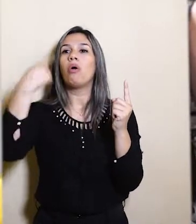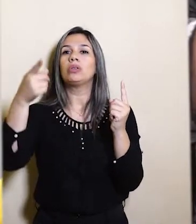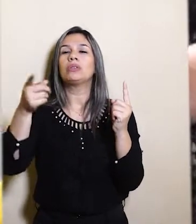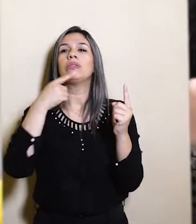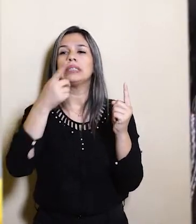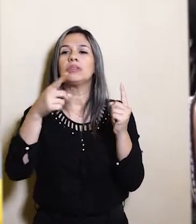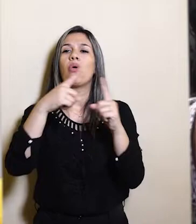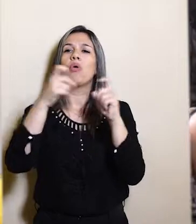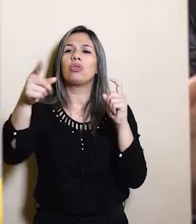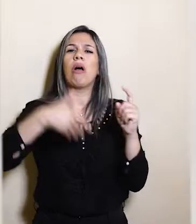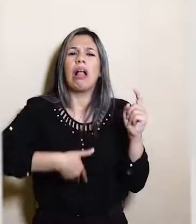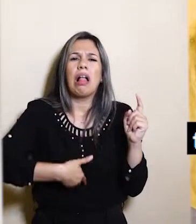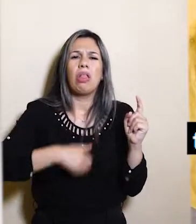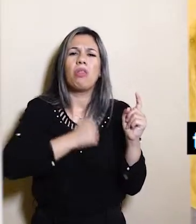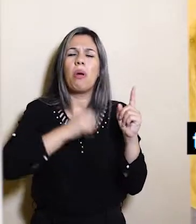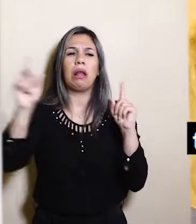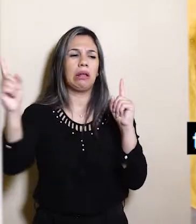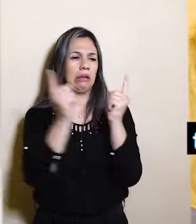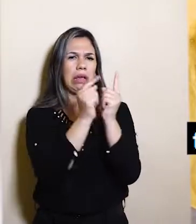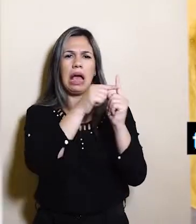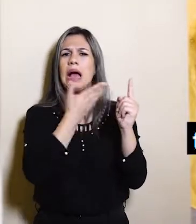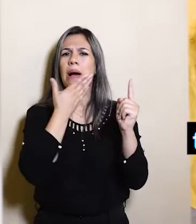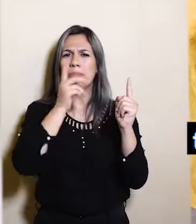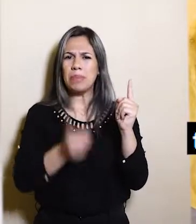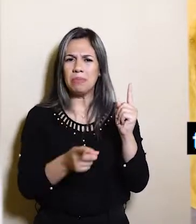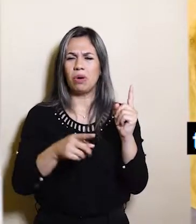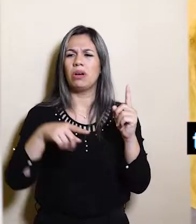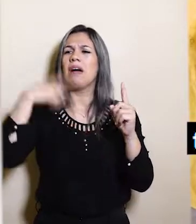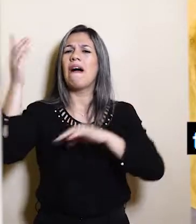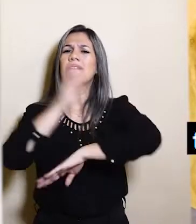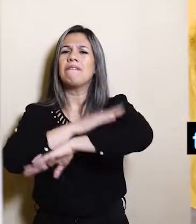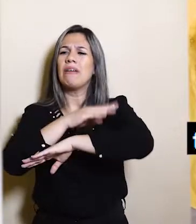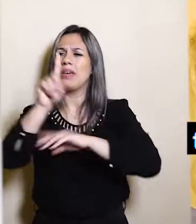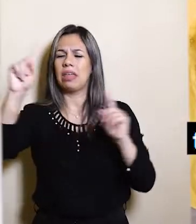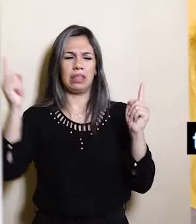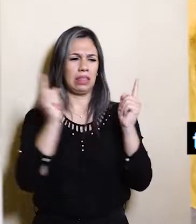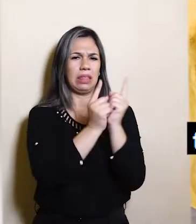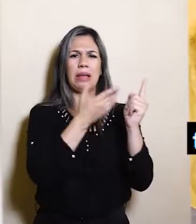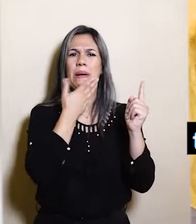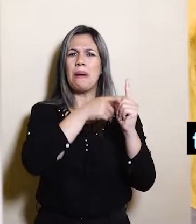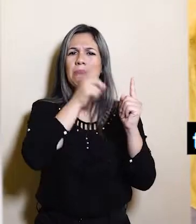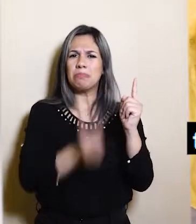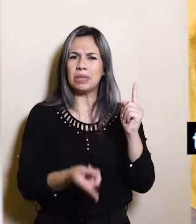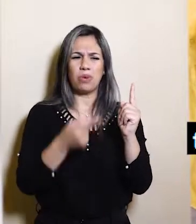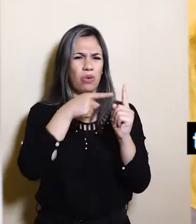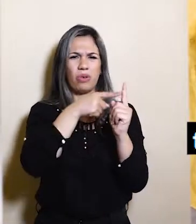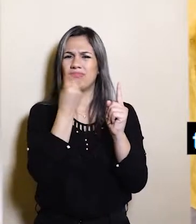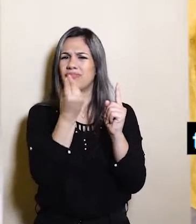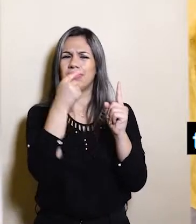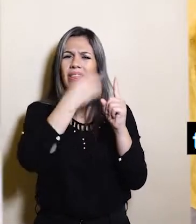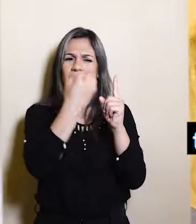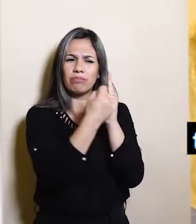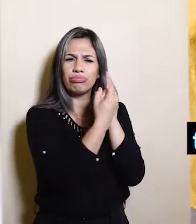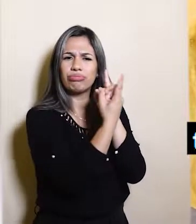duele el estómago al bebé, claro, ¿no? Entonces, tendría que haber como los recursos y la voluntad política para avanzar estas